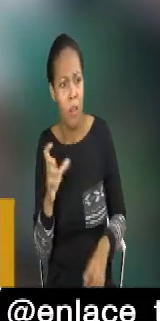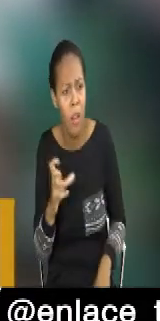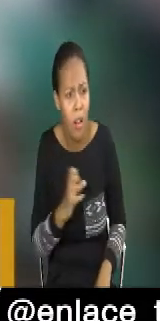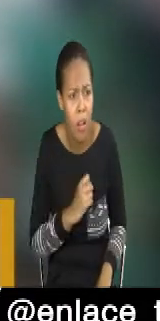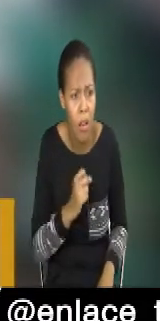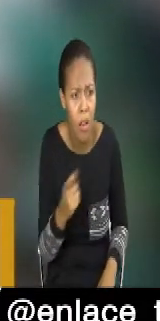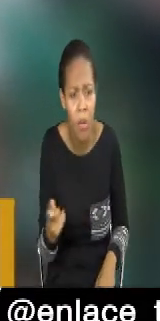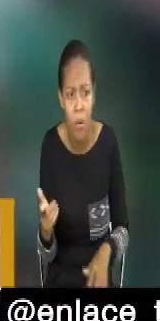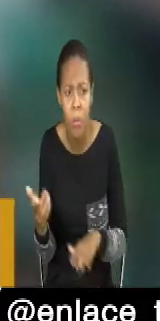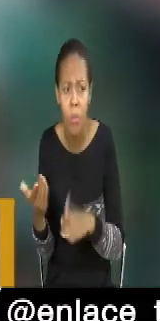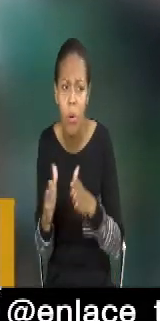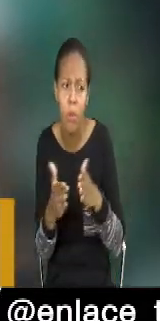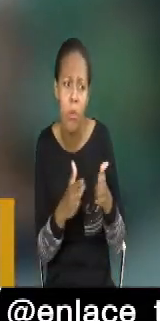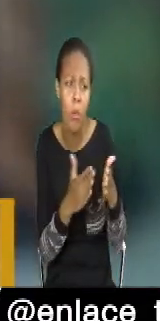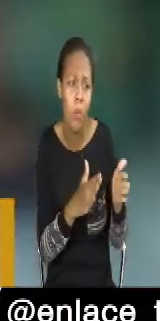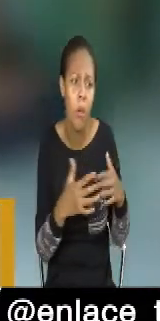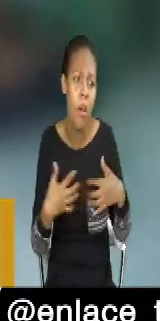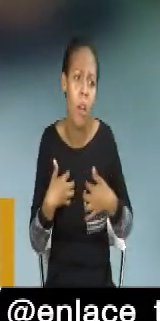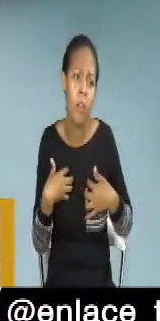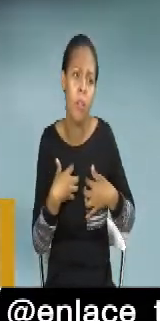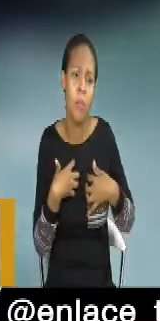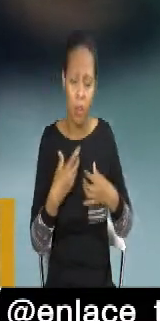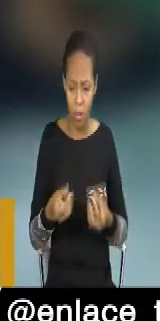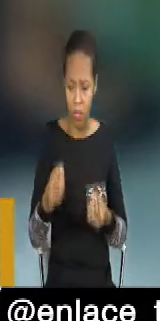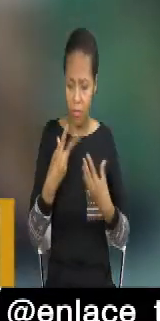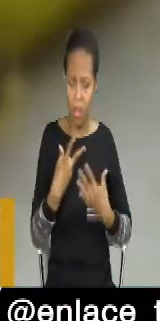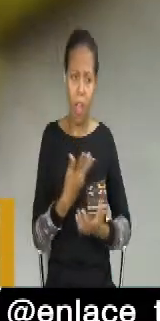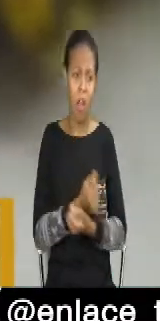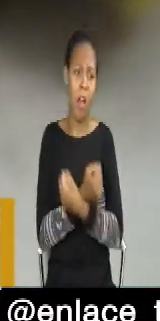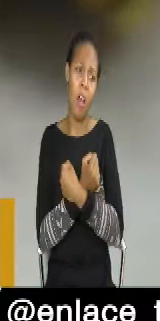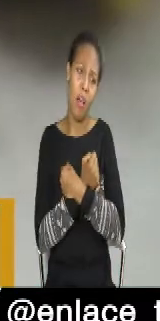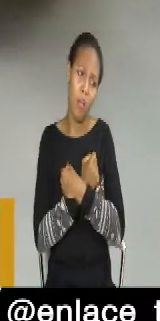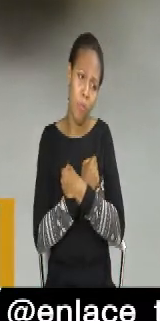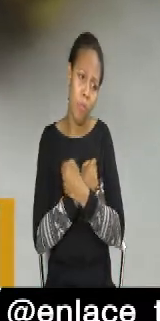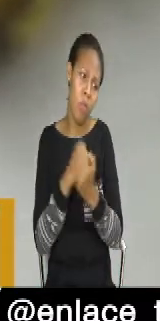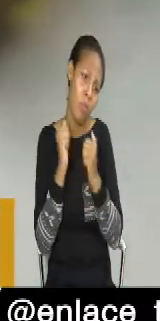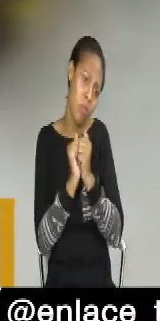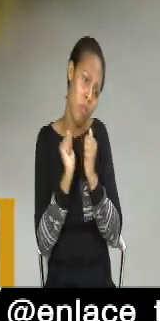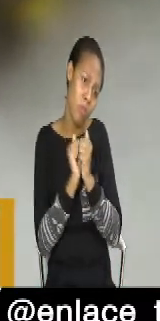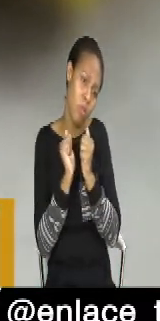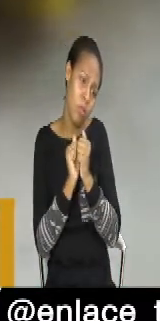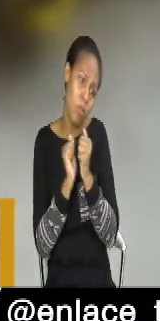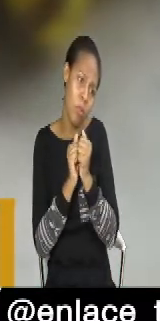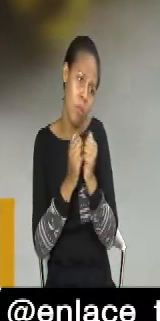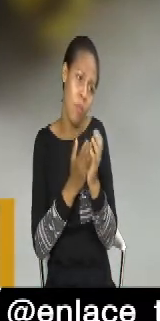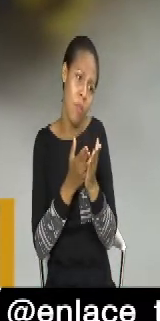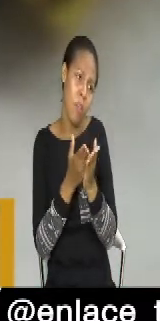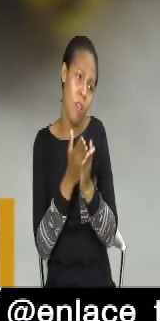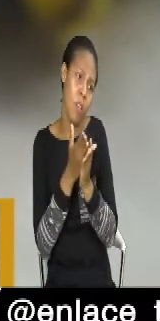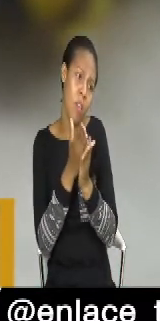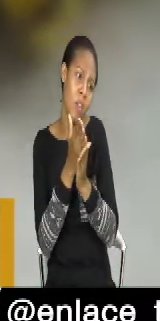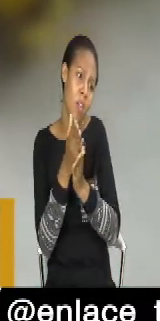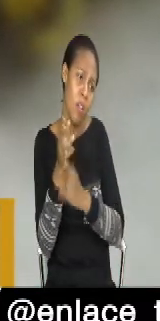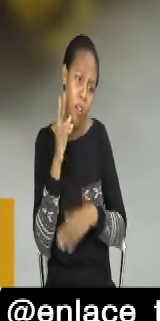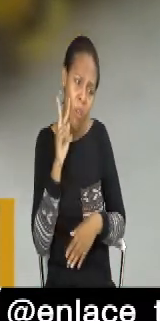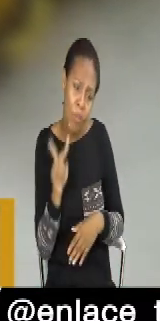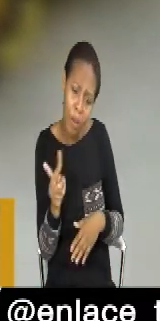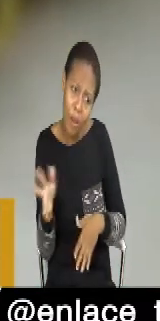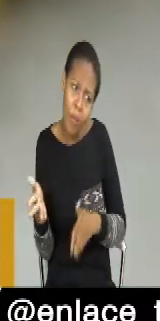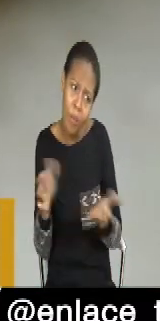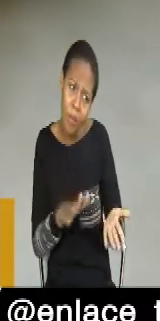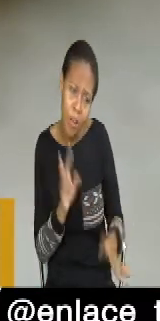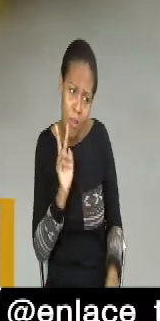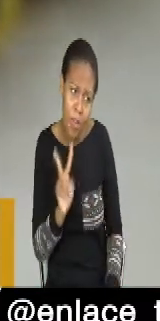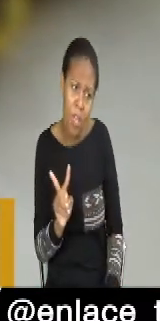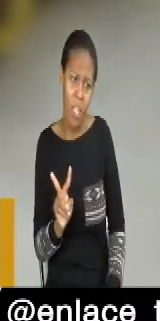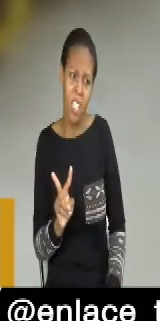dan tanto amor, que nos dan su compañía, que son realmente tan fieles, y uno verlos morir de esa manera es muy lamentable y